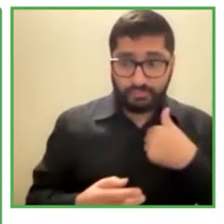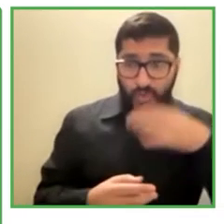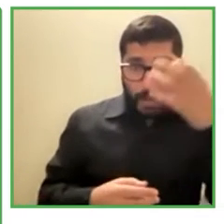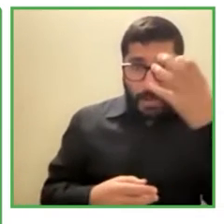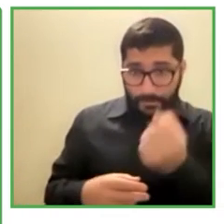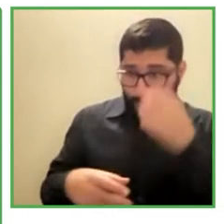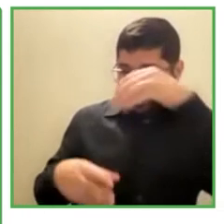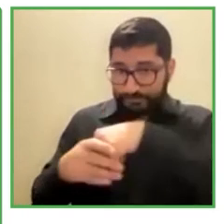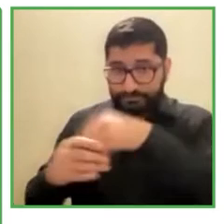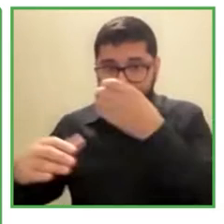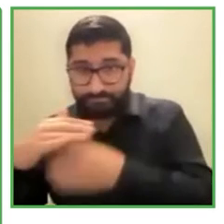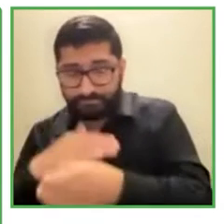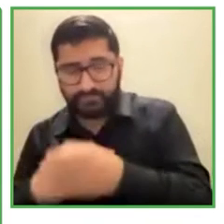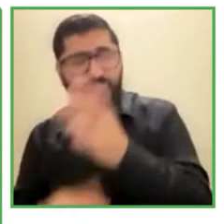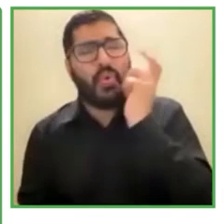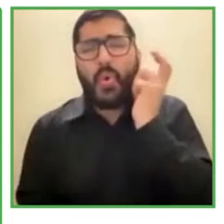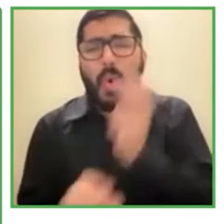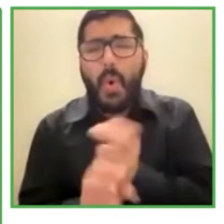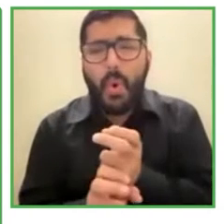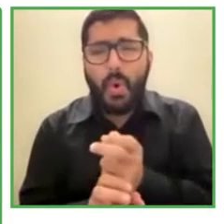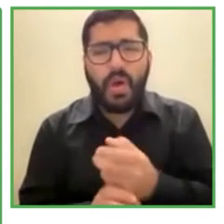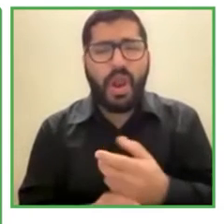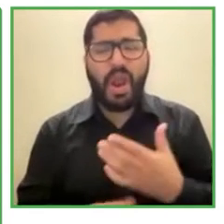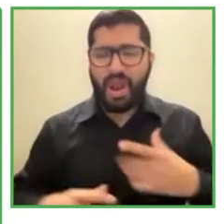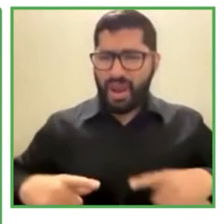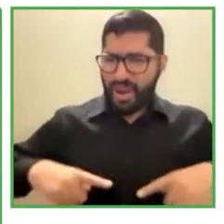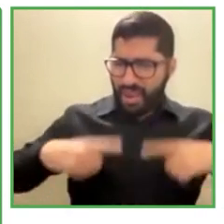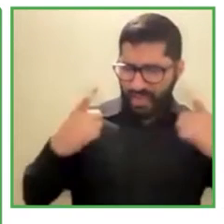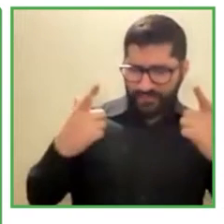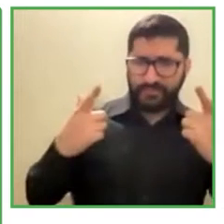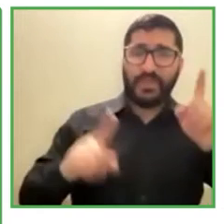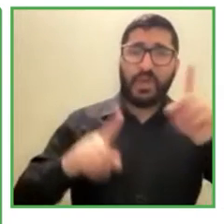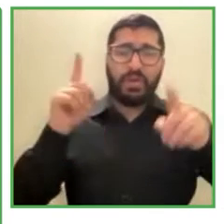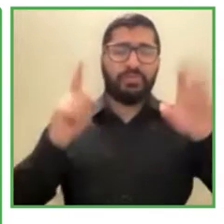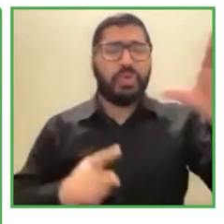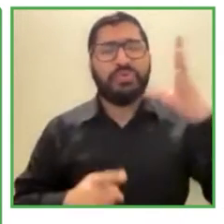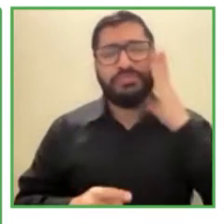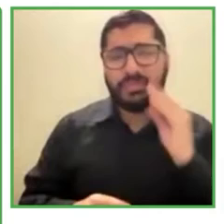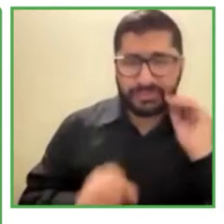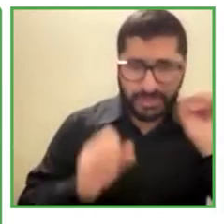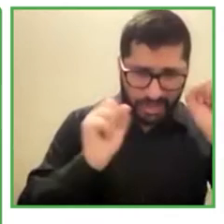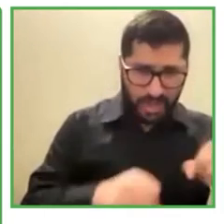menos experiencias que pueden llevarnos a tener éxito en el mercado, y es por eso que creamos la Academia Helm.